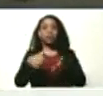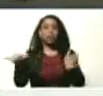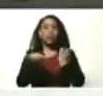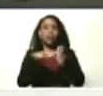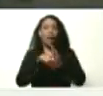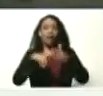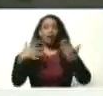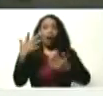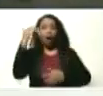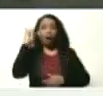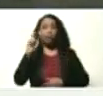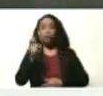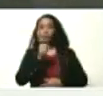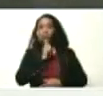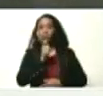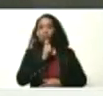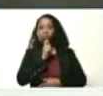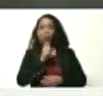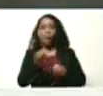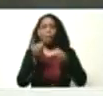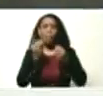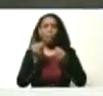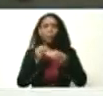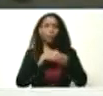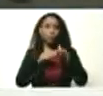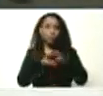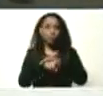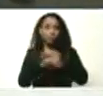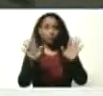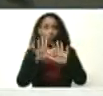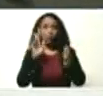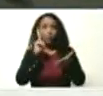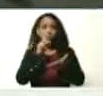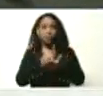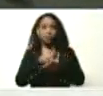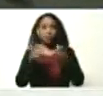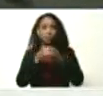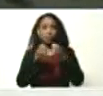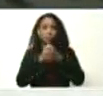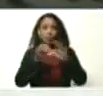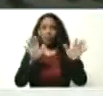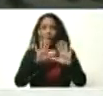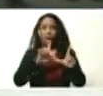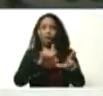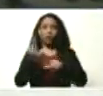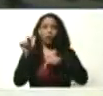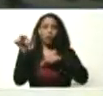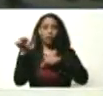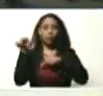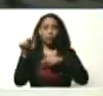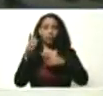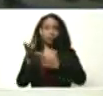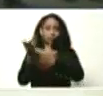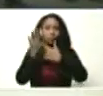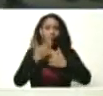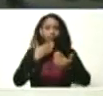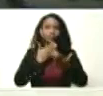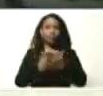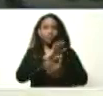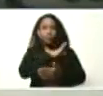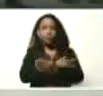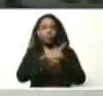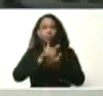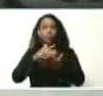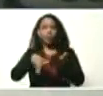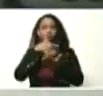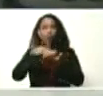que teníamos dificultad para entrar, pero ya llegaron los equipos, están allí y están recibiendo, gracias a la Fuerza Armada